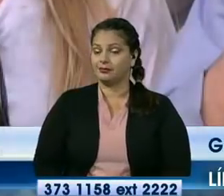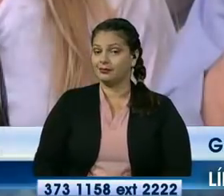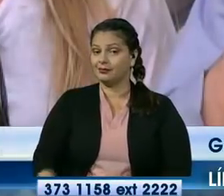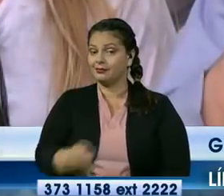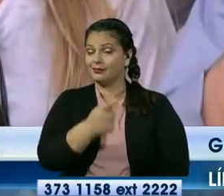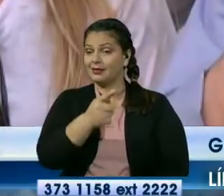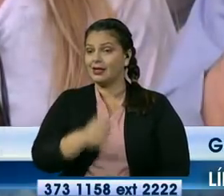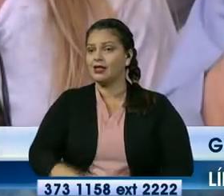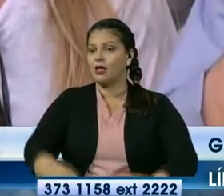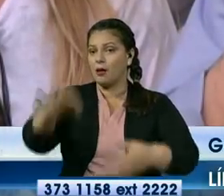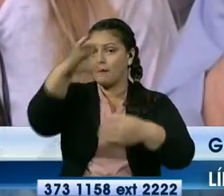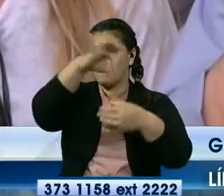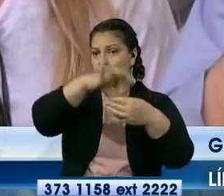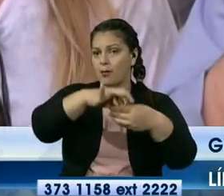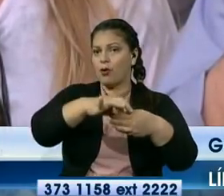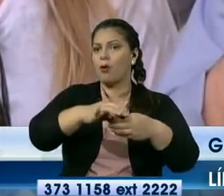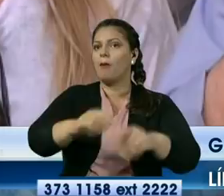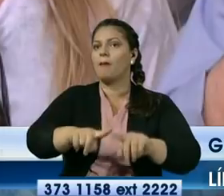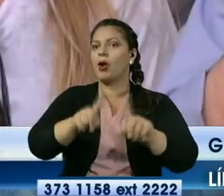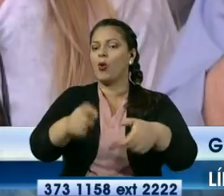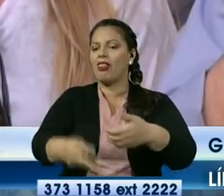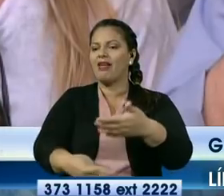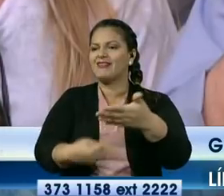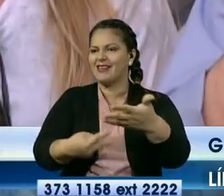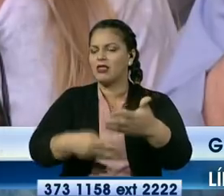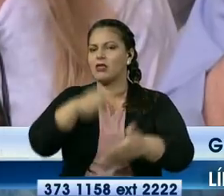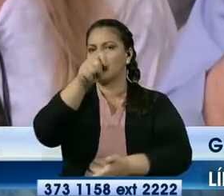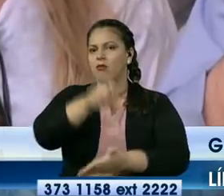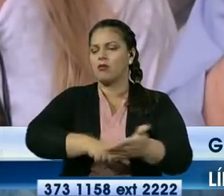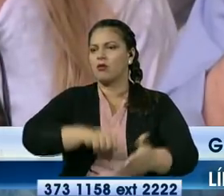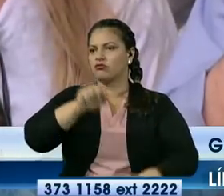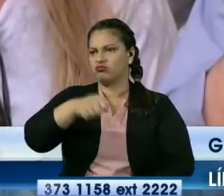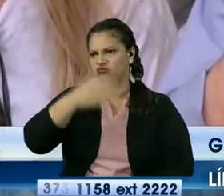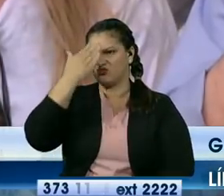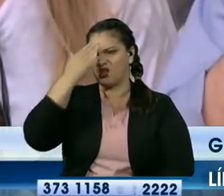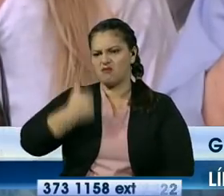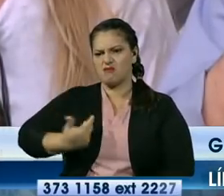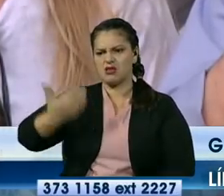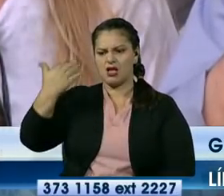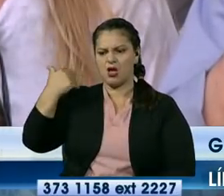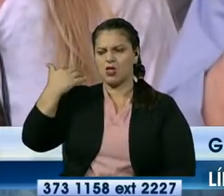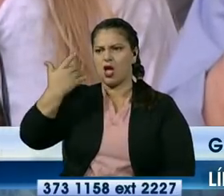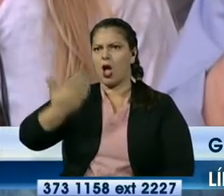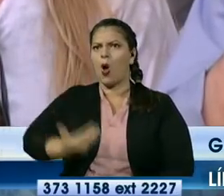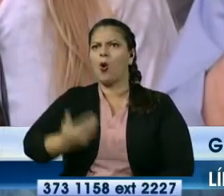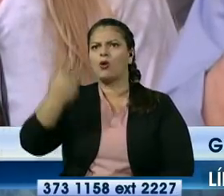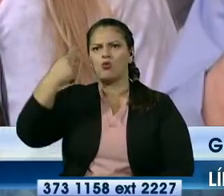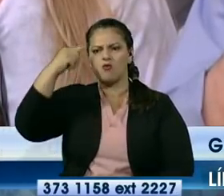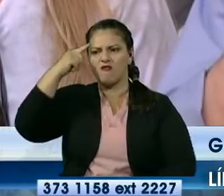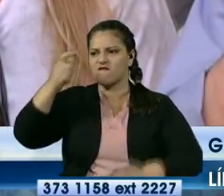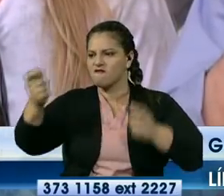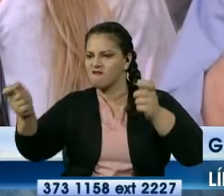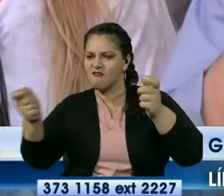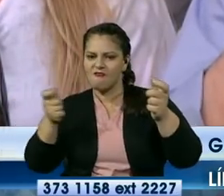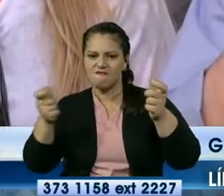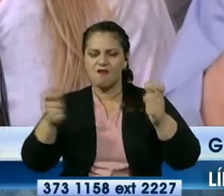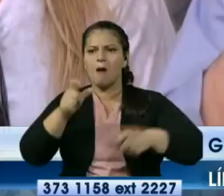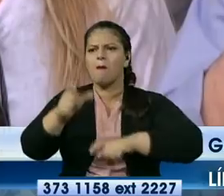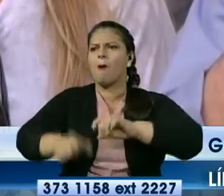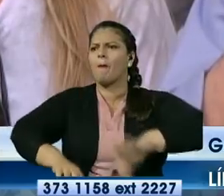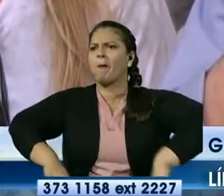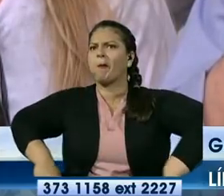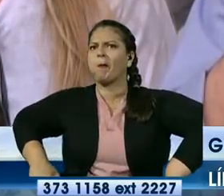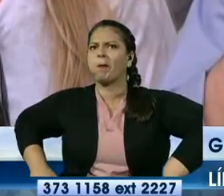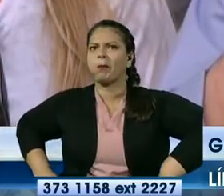autoritario, corrupto, que gobernó al país en los últimos años y que lo hizo con calumnias y